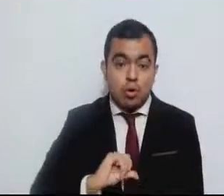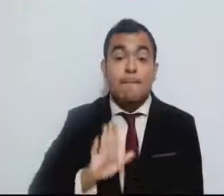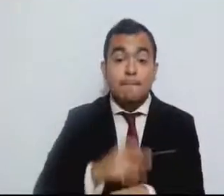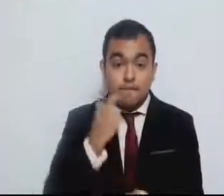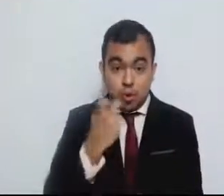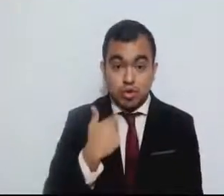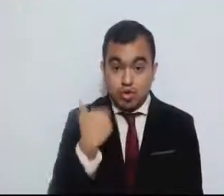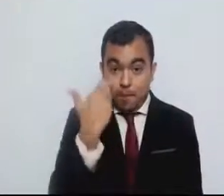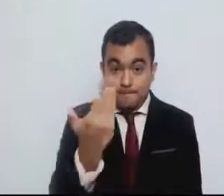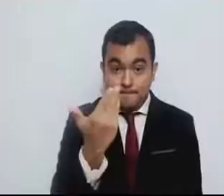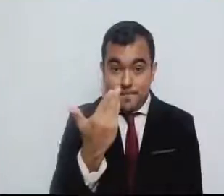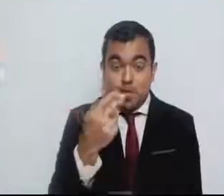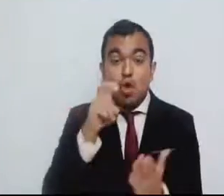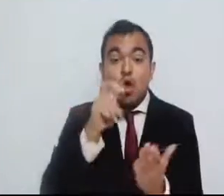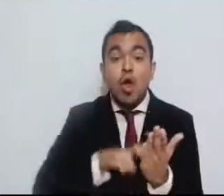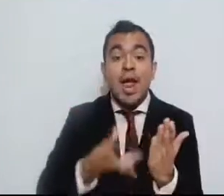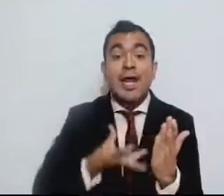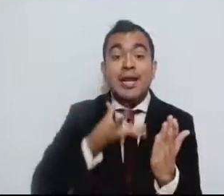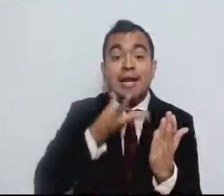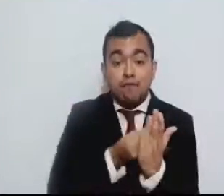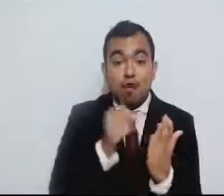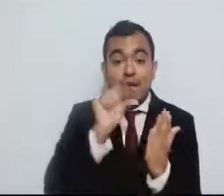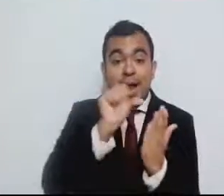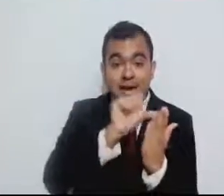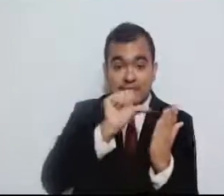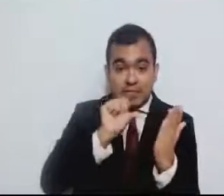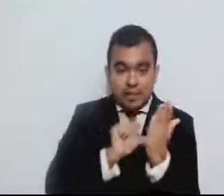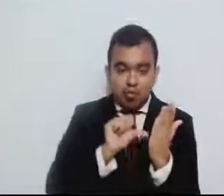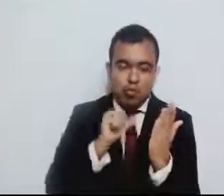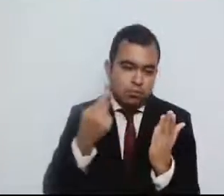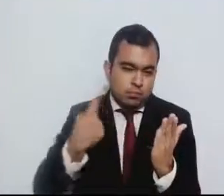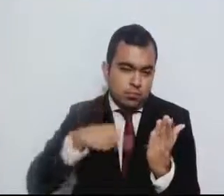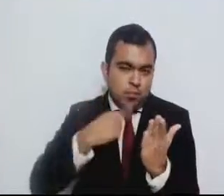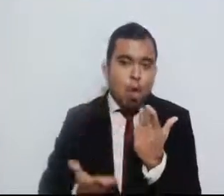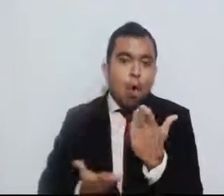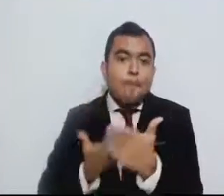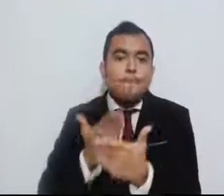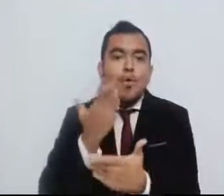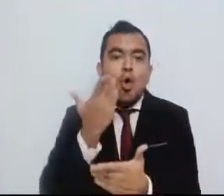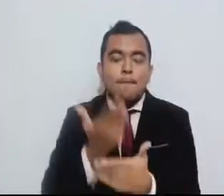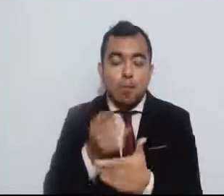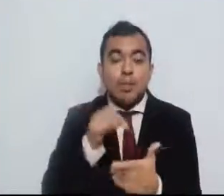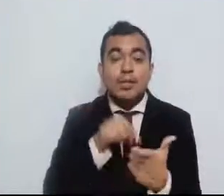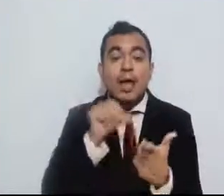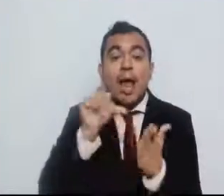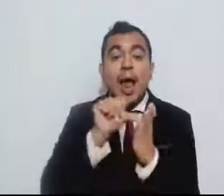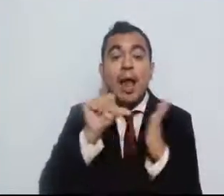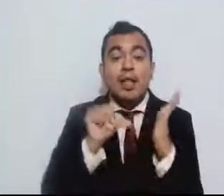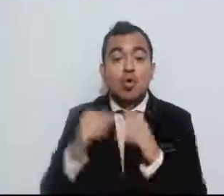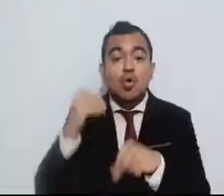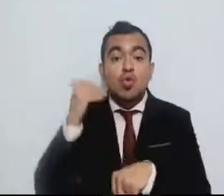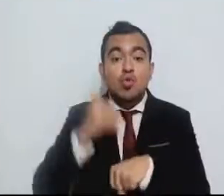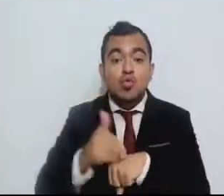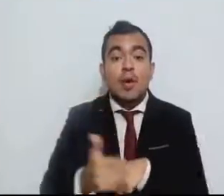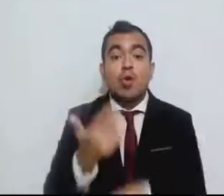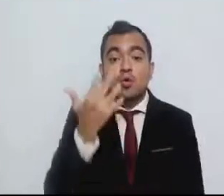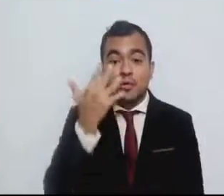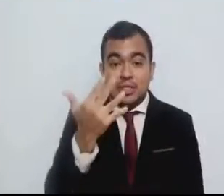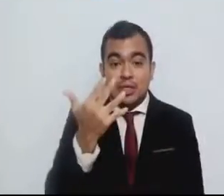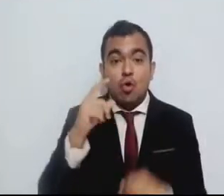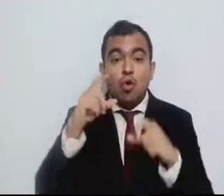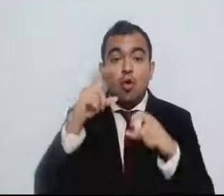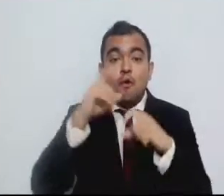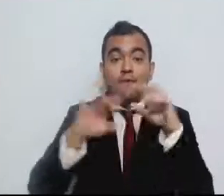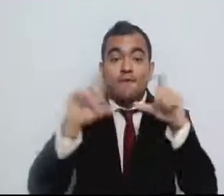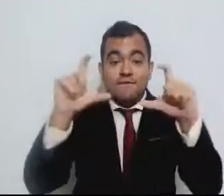al artículo, nuestra propuesta al artículo 5, fracción